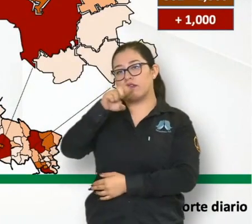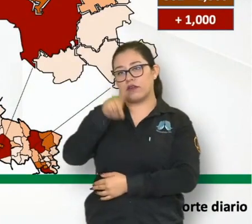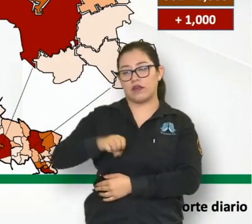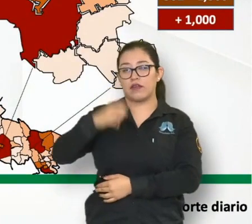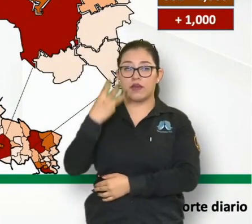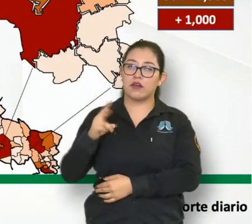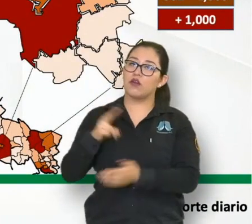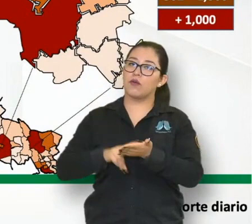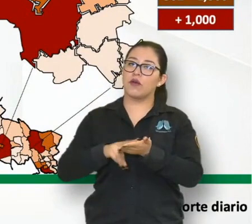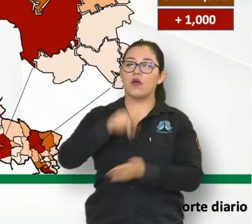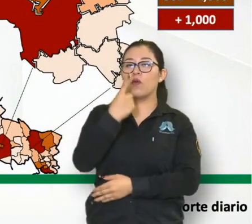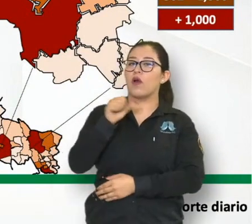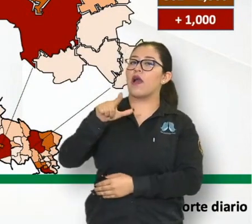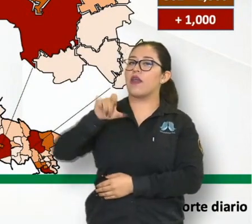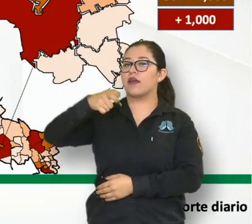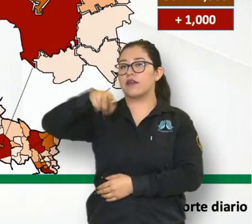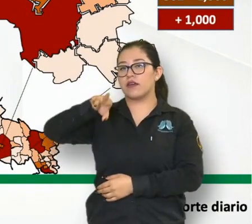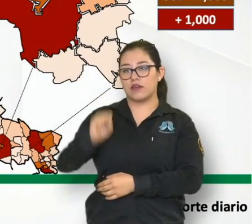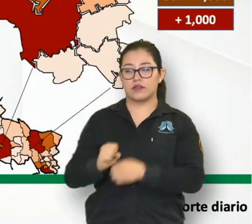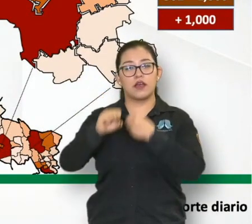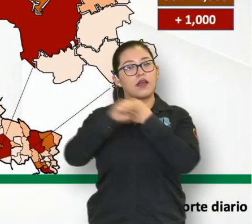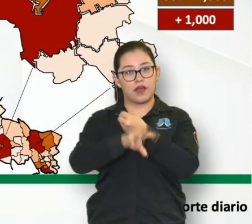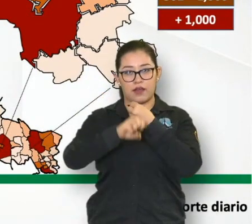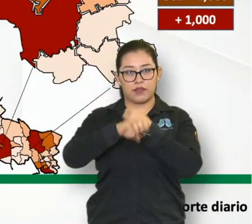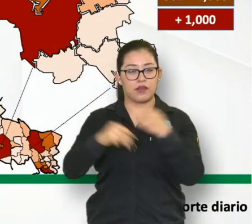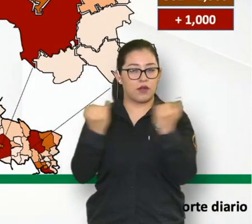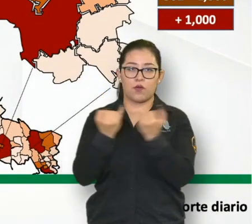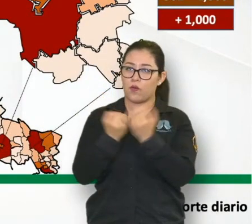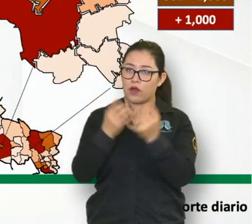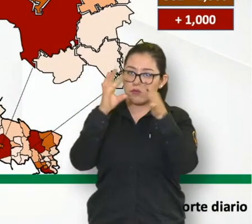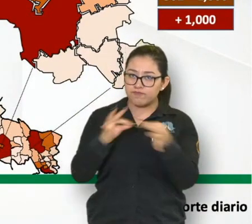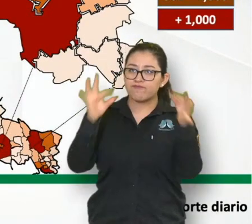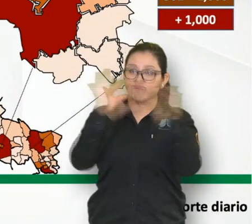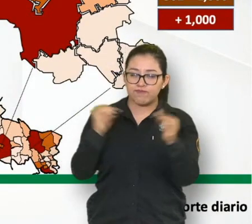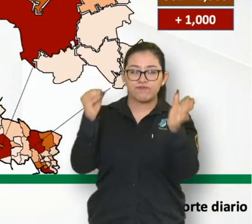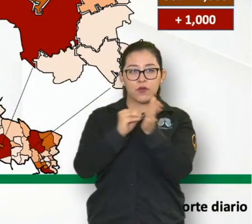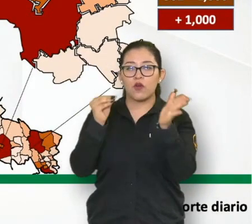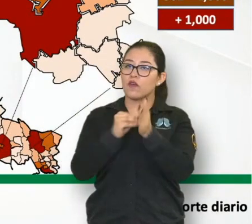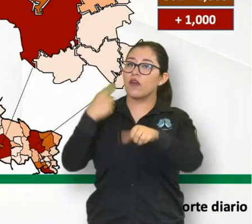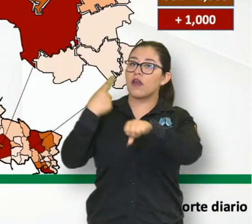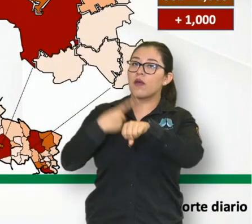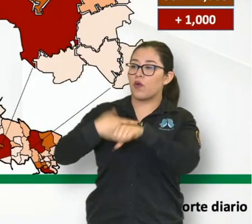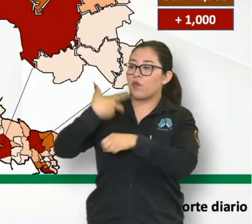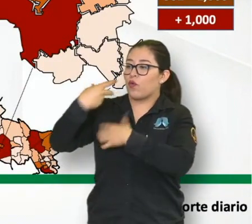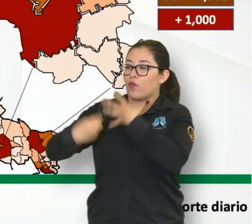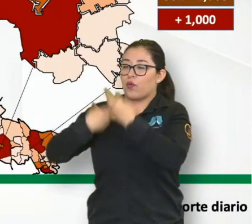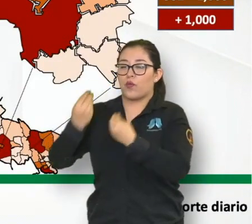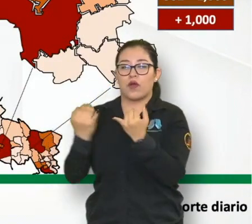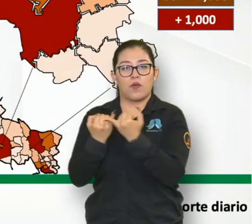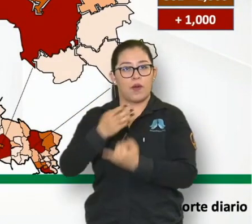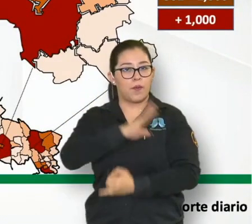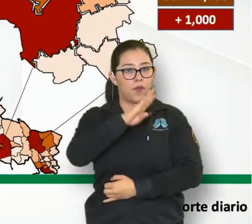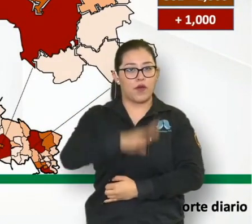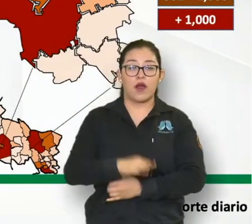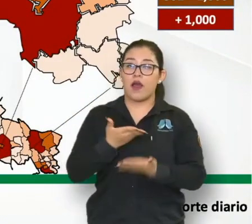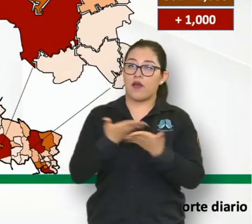rioverde 1 en alaquines cárdenas que también hemos estado comentando y que ha estado presentando casos e inclusive de funciones 10 casos